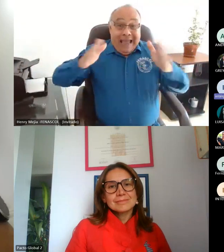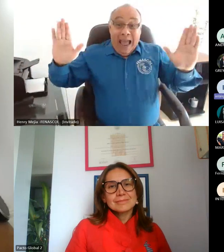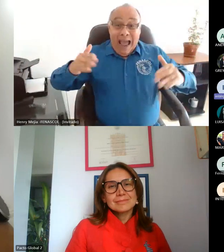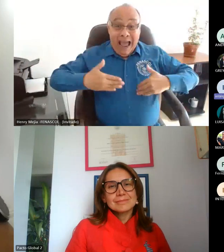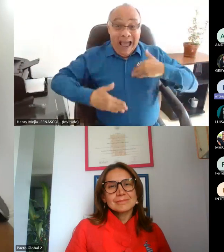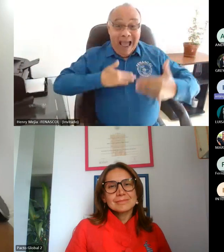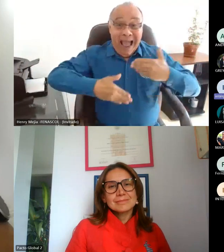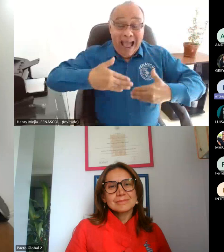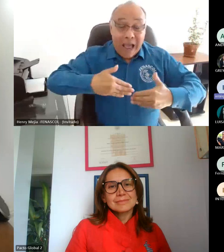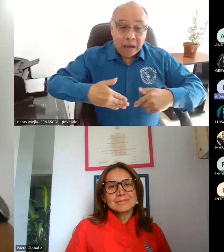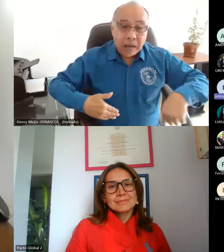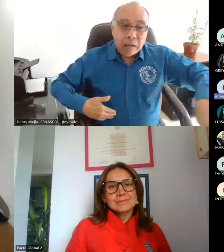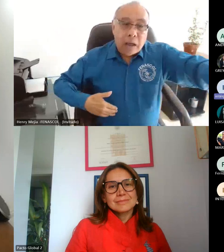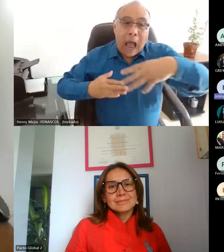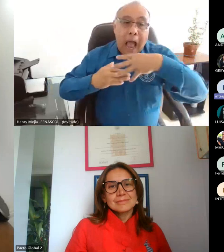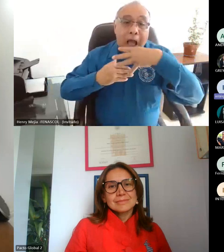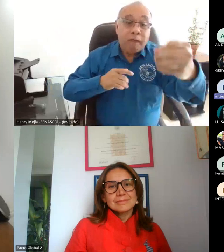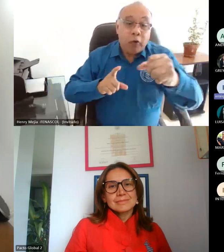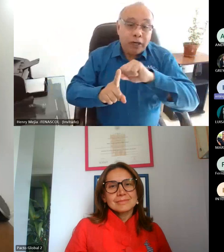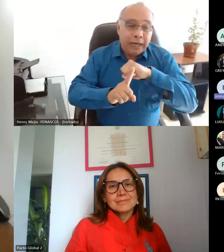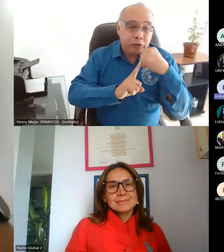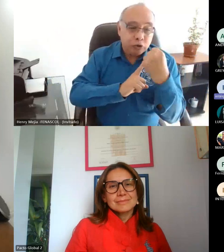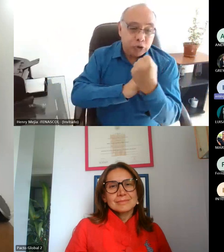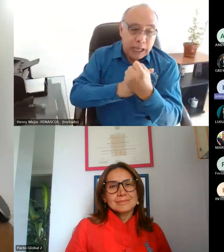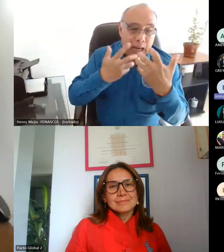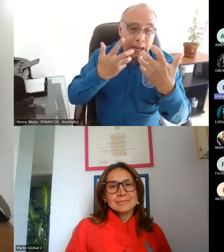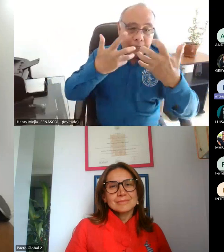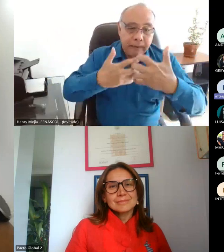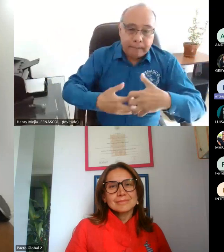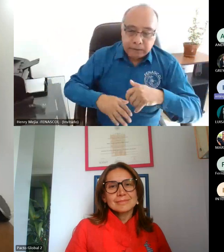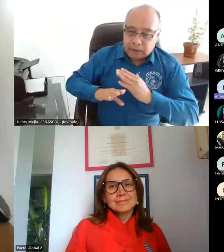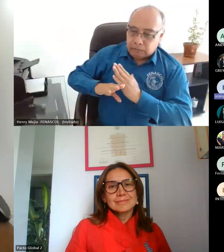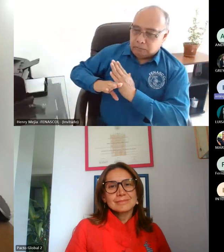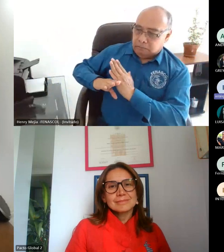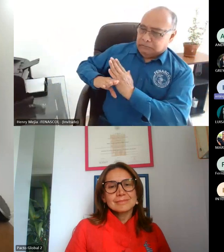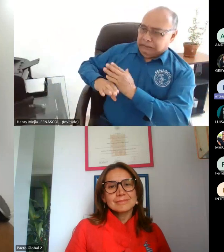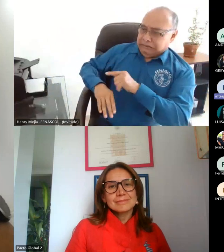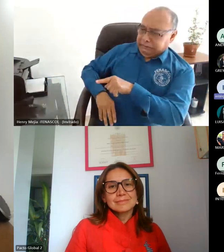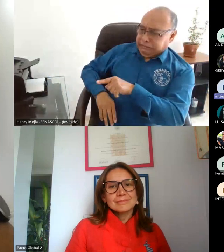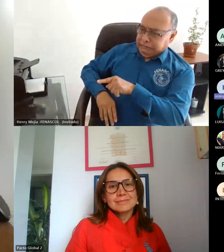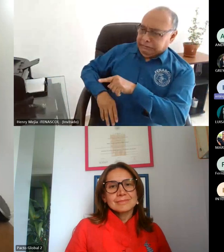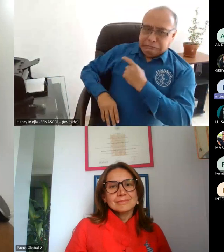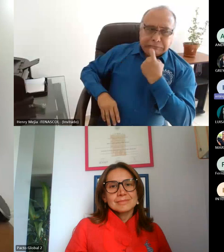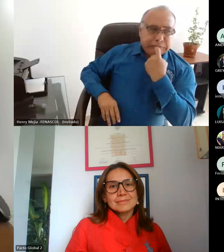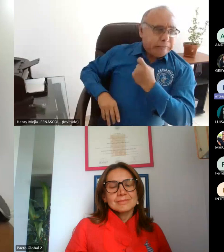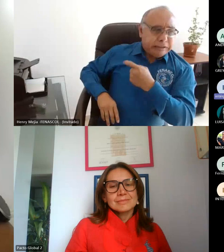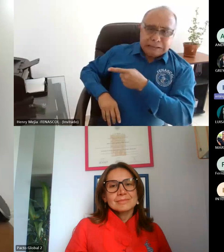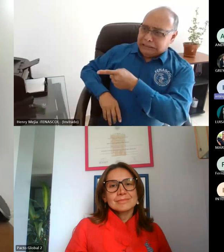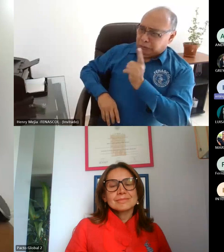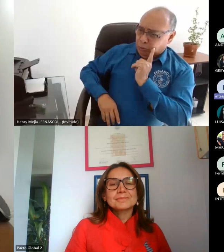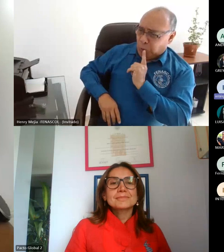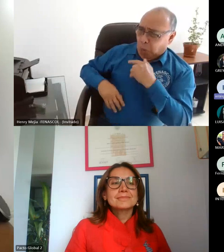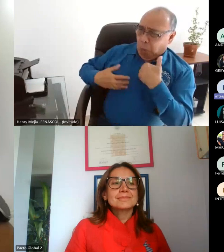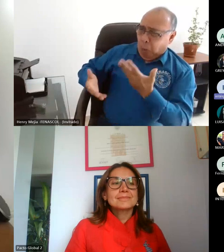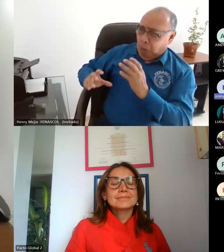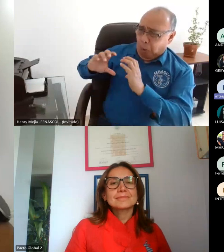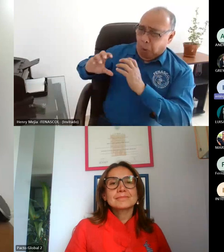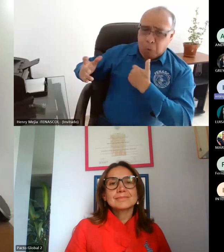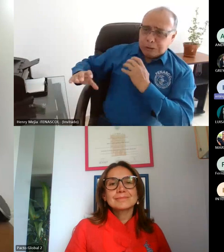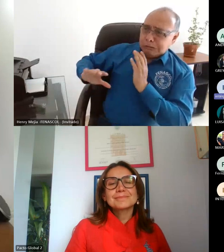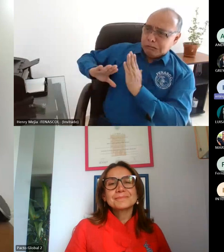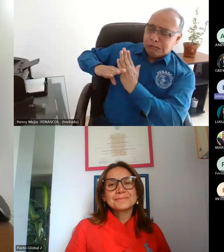nos Abre puertas sí eh Y pues es importante reconocer que si bien Esto es una